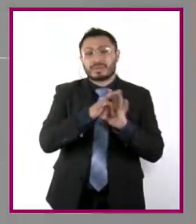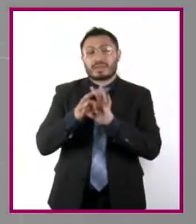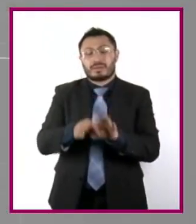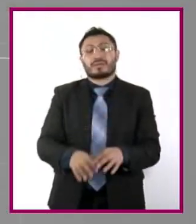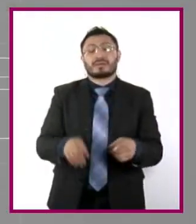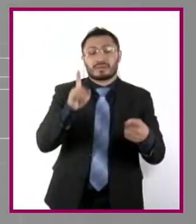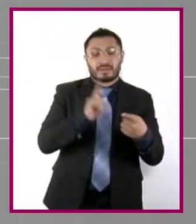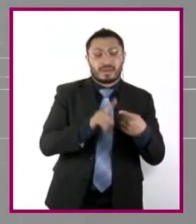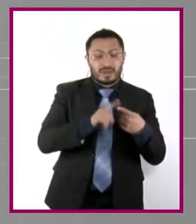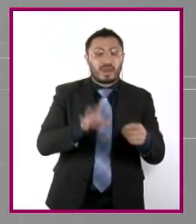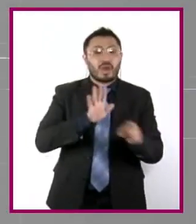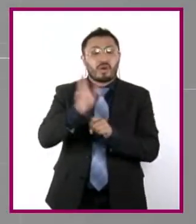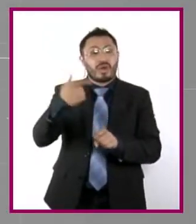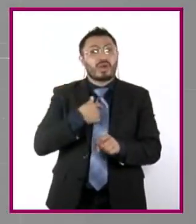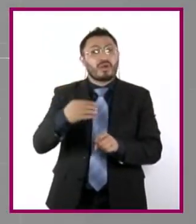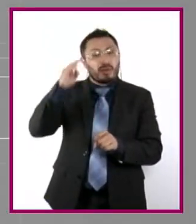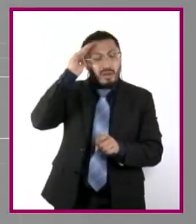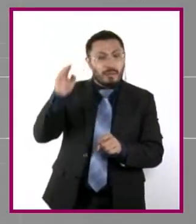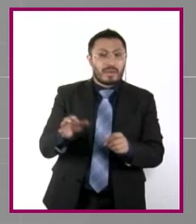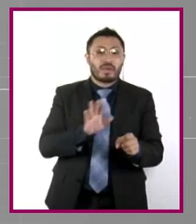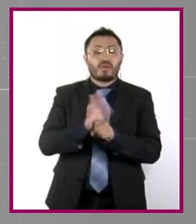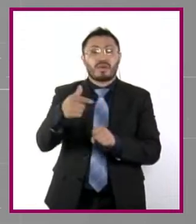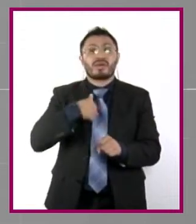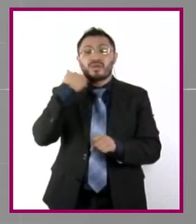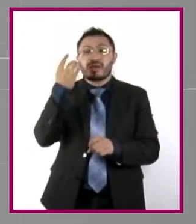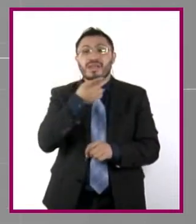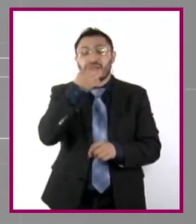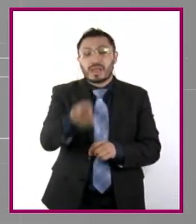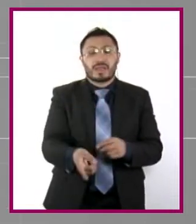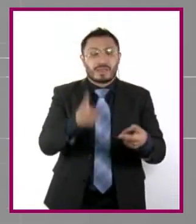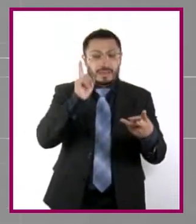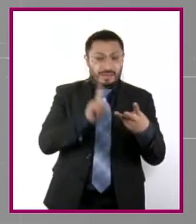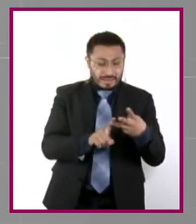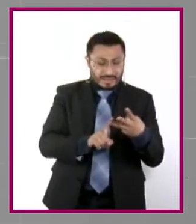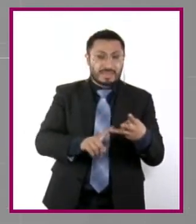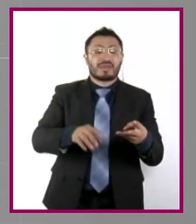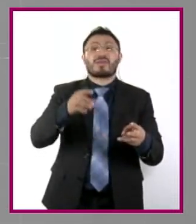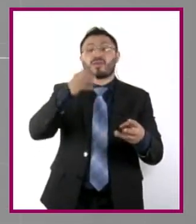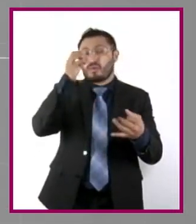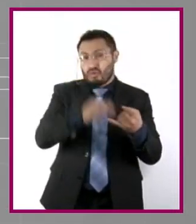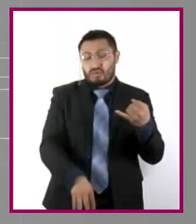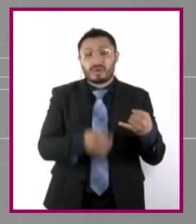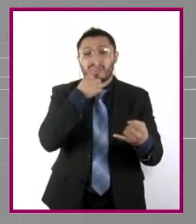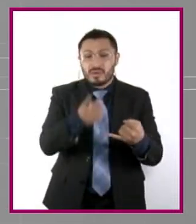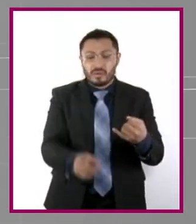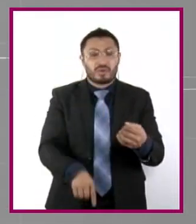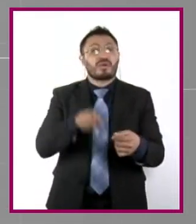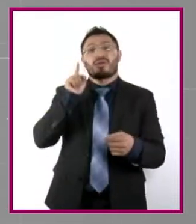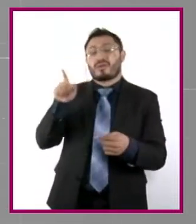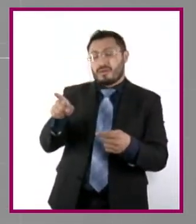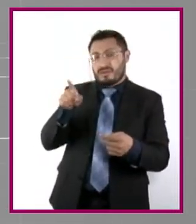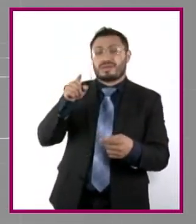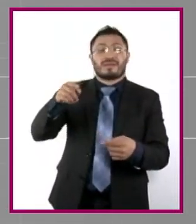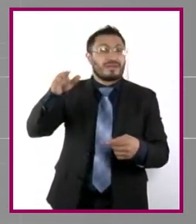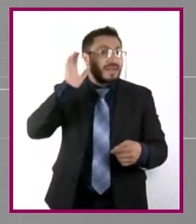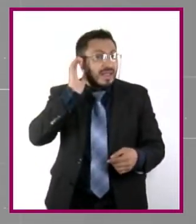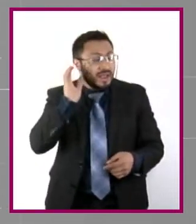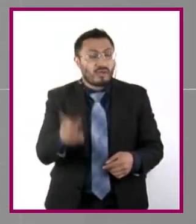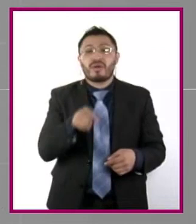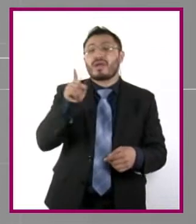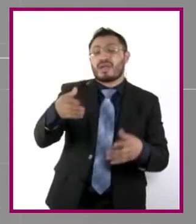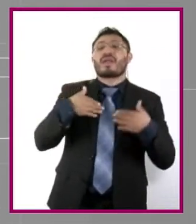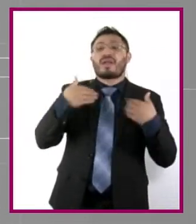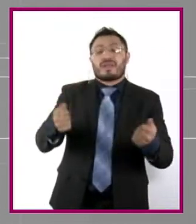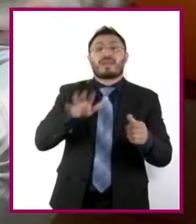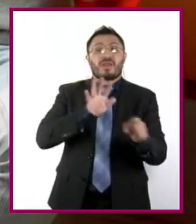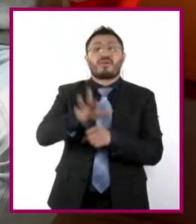cosa es lo que yo pienso, lo que quiero decir, lo que finalmente digo, lo que el otro escucha, lo que entiende y